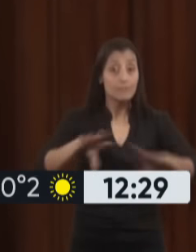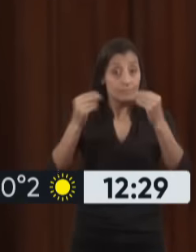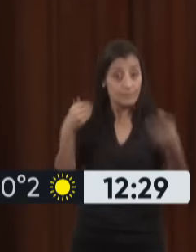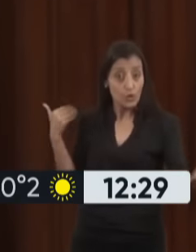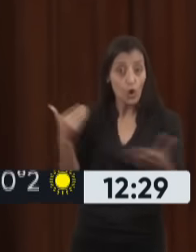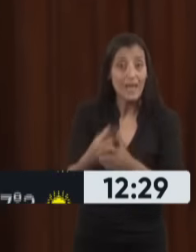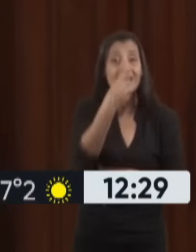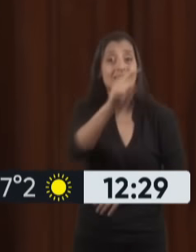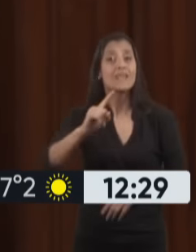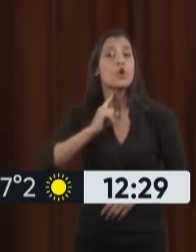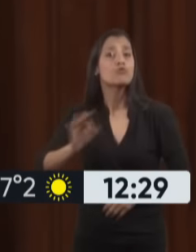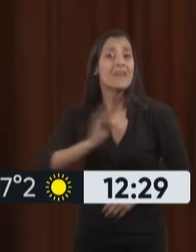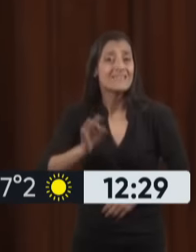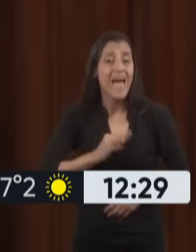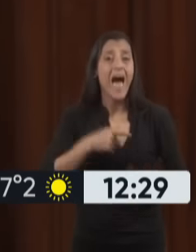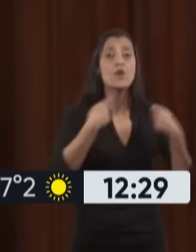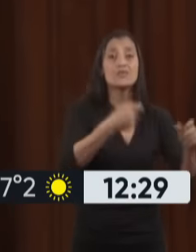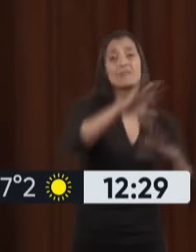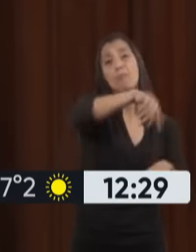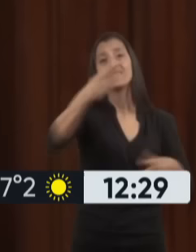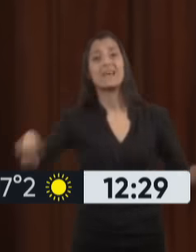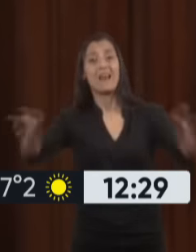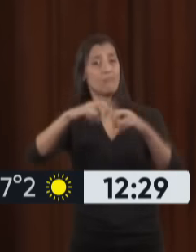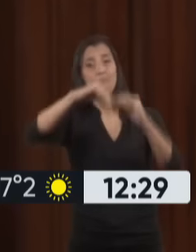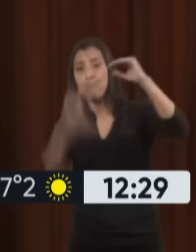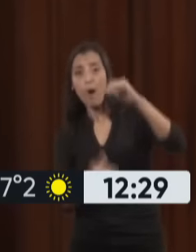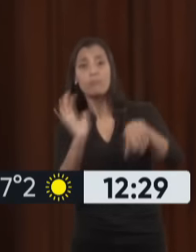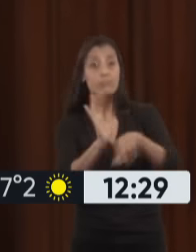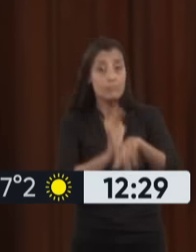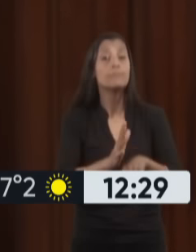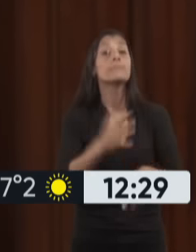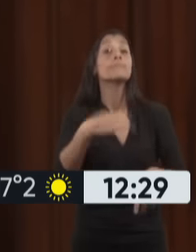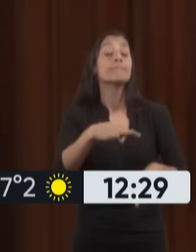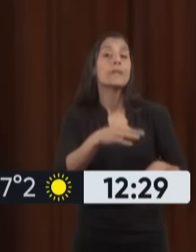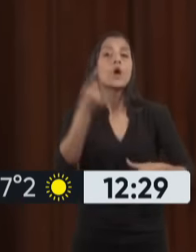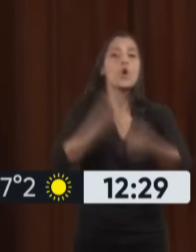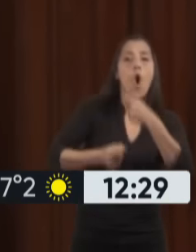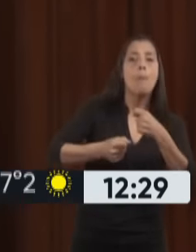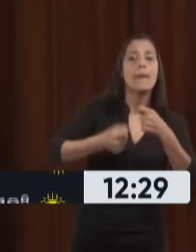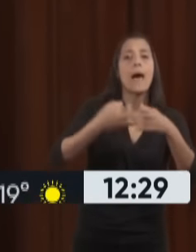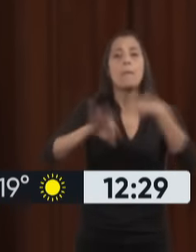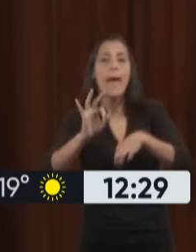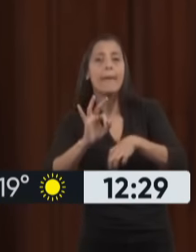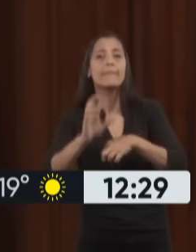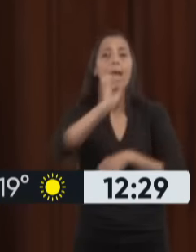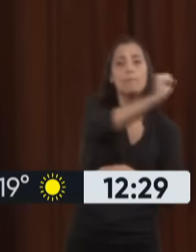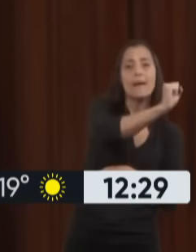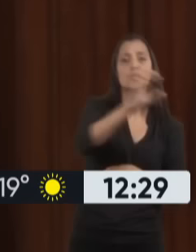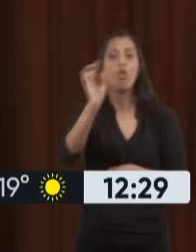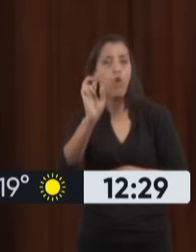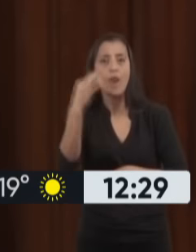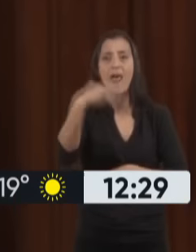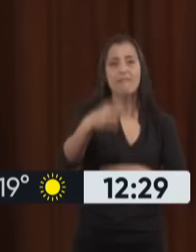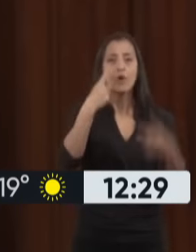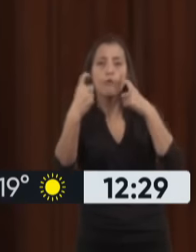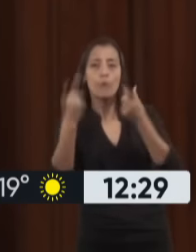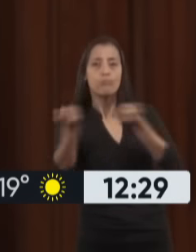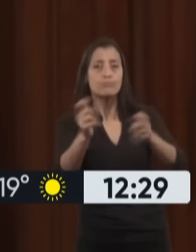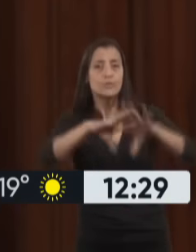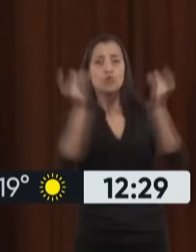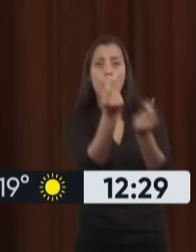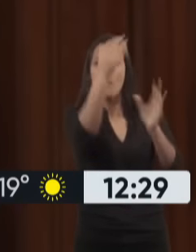déficit fiscal de los últimos 123, en restringir la compra y venta libre de divisas, en pisar el tipo de cambio, en pisar tarifas